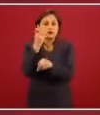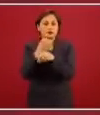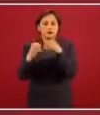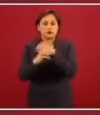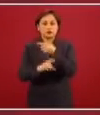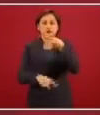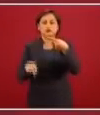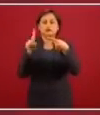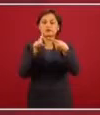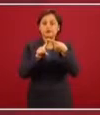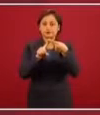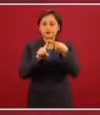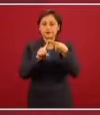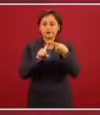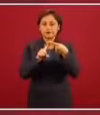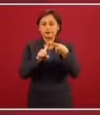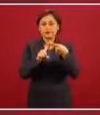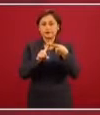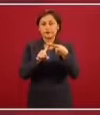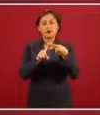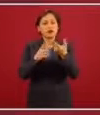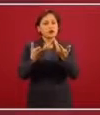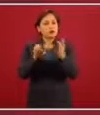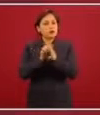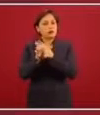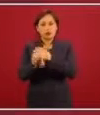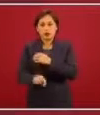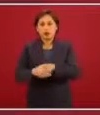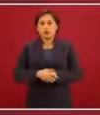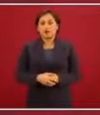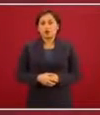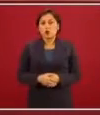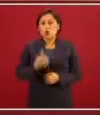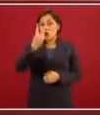es, no necesariamente la persona que se ausentó